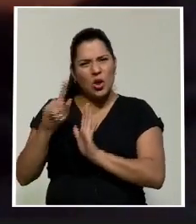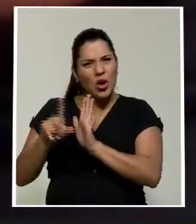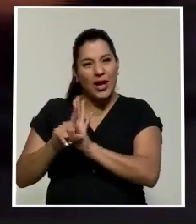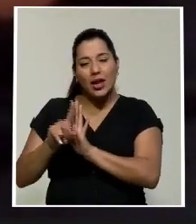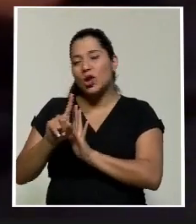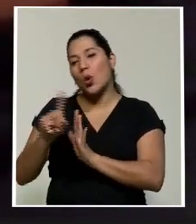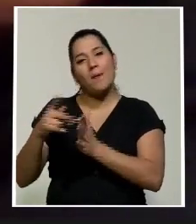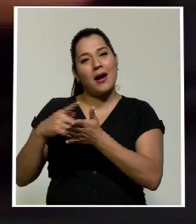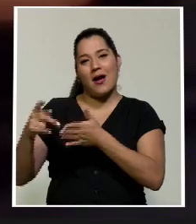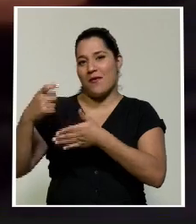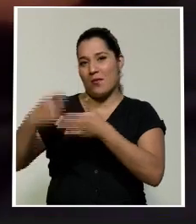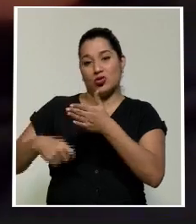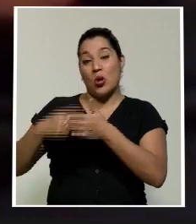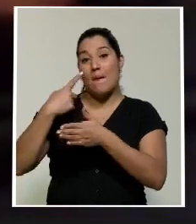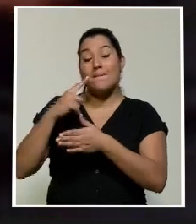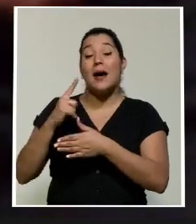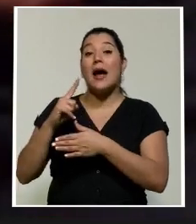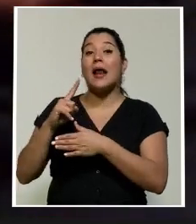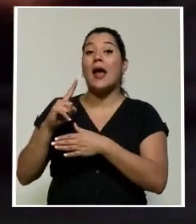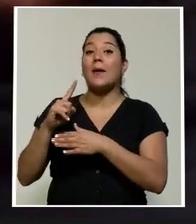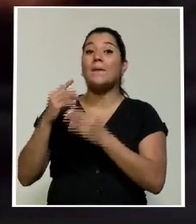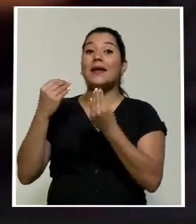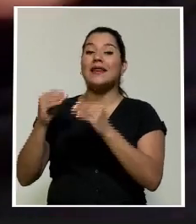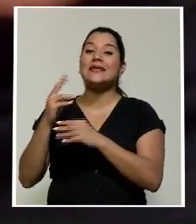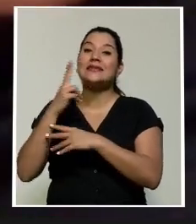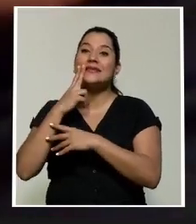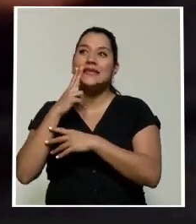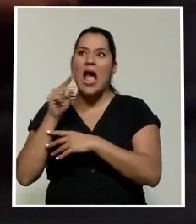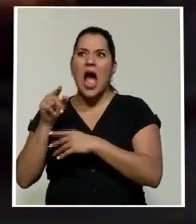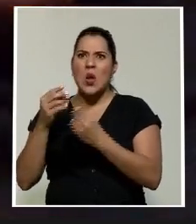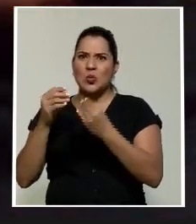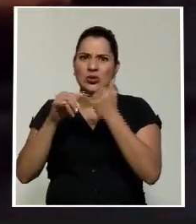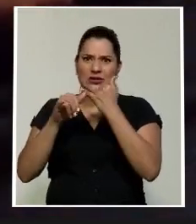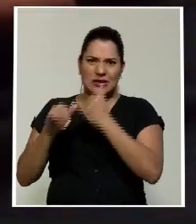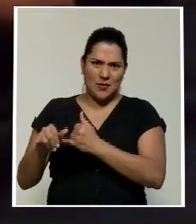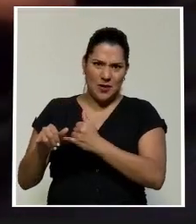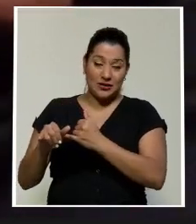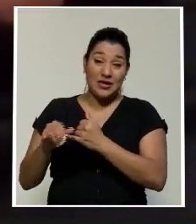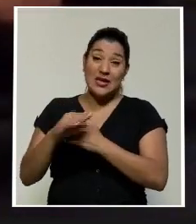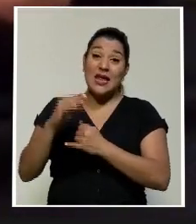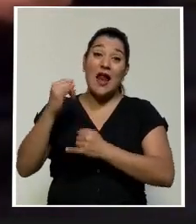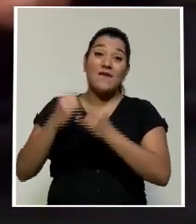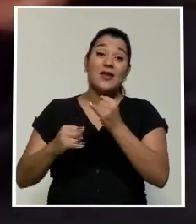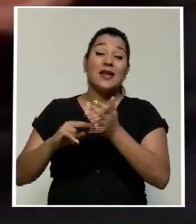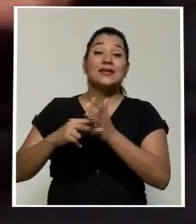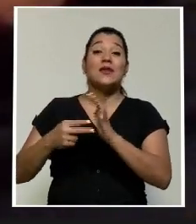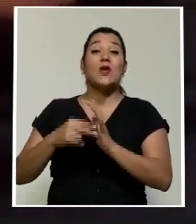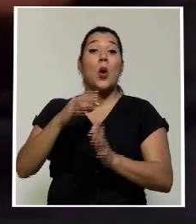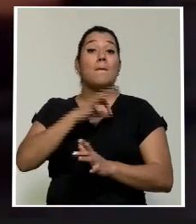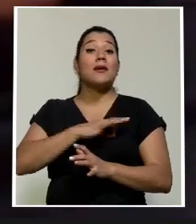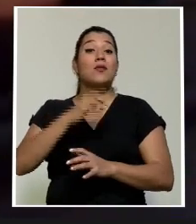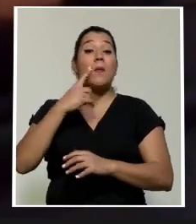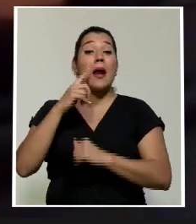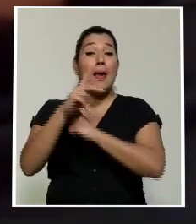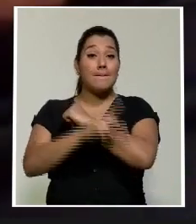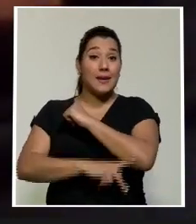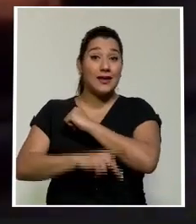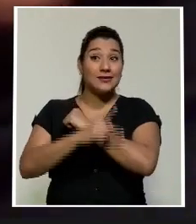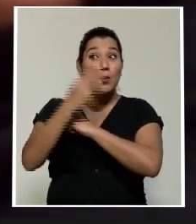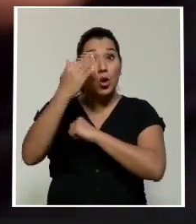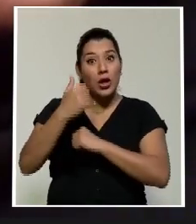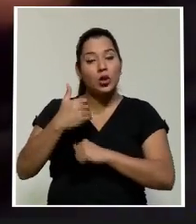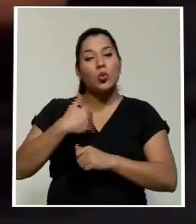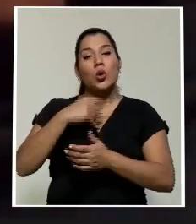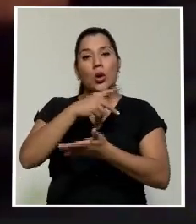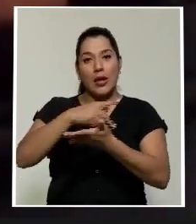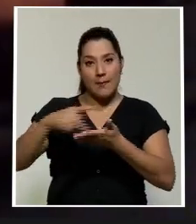ahí se derivaron demandas multimillonarias que finalmente beneficiaron a nuestros países porque esas platas se devolvieron, o por lo menos